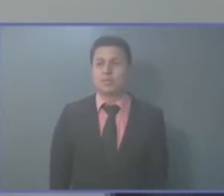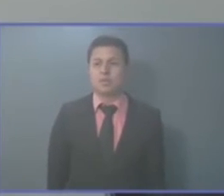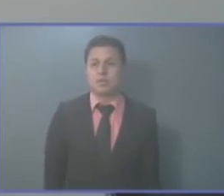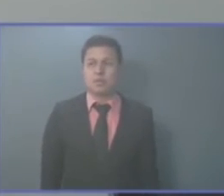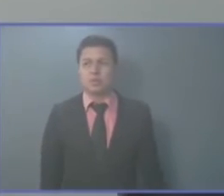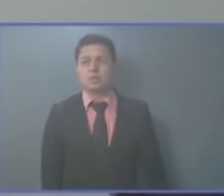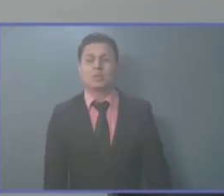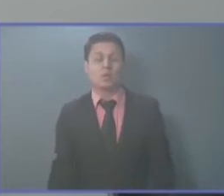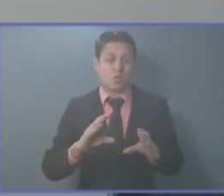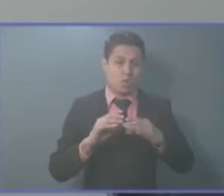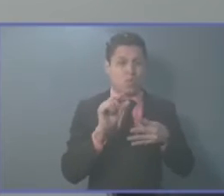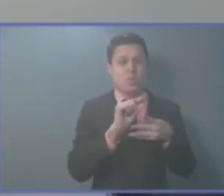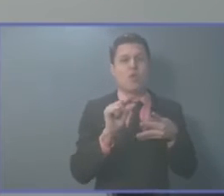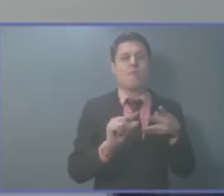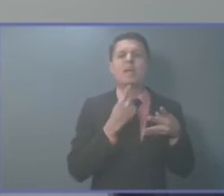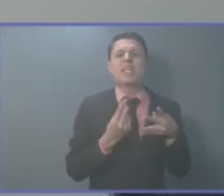Al comité.